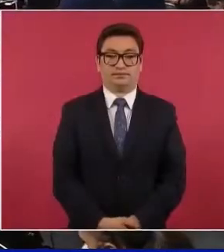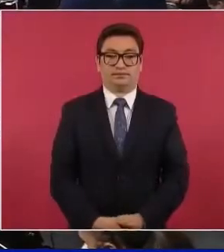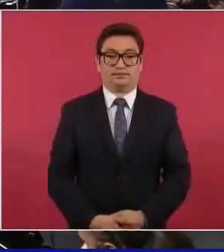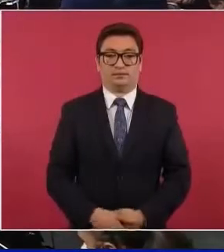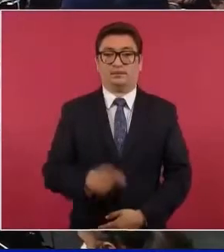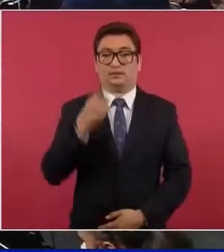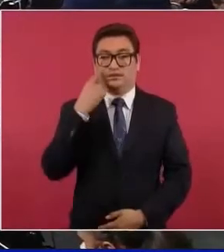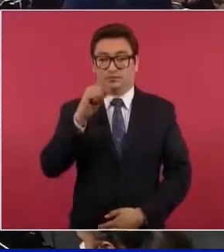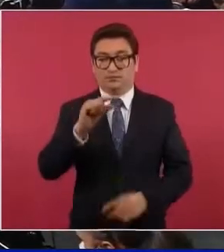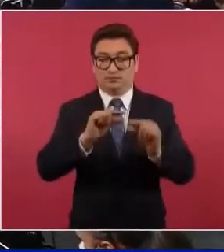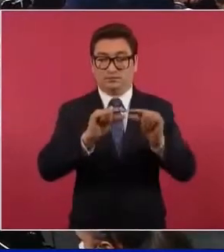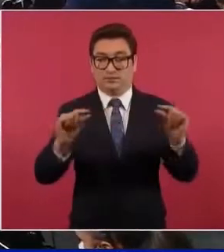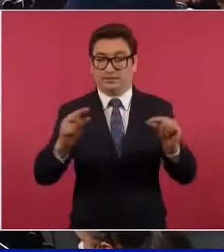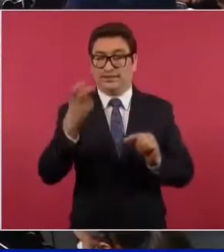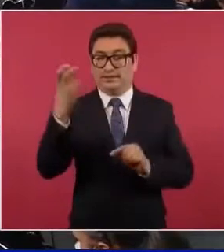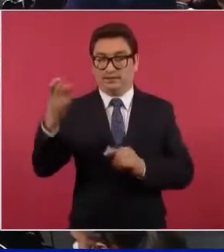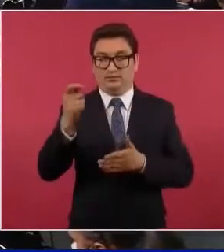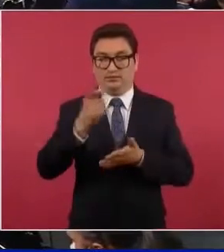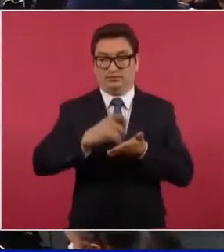Esto es él.